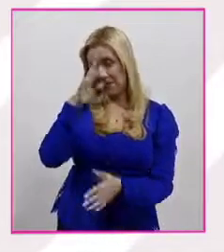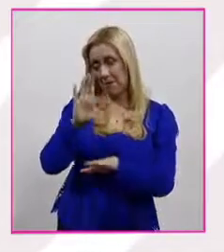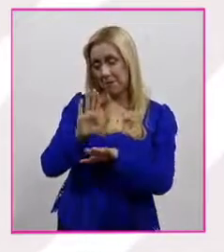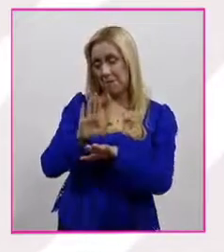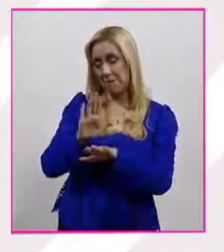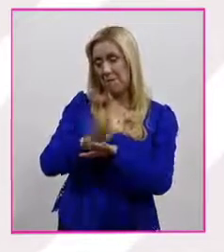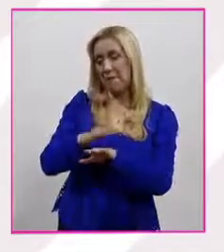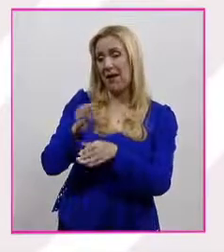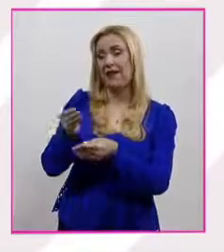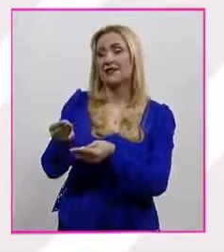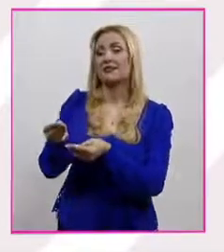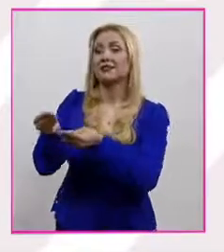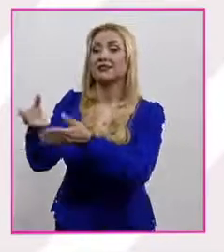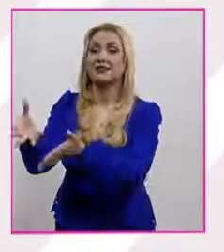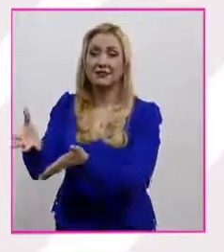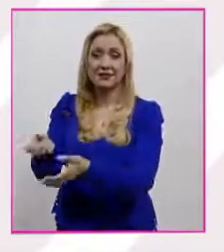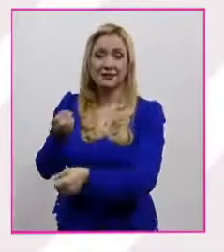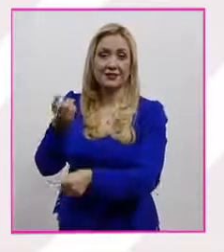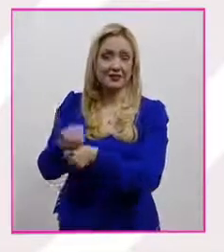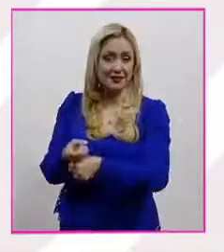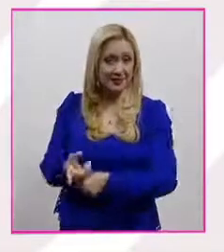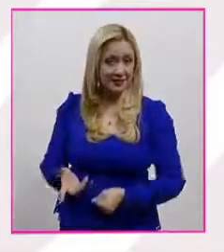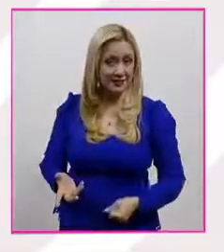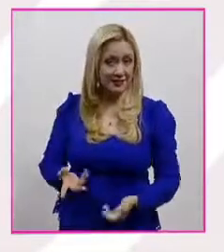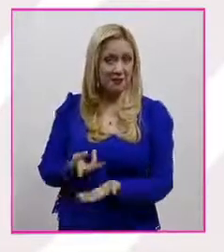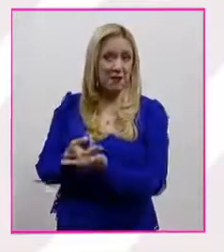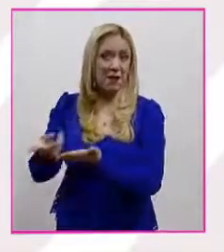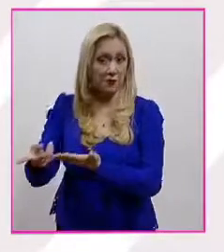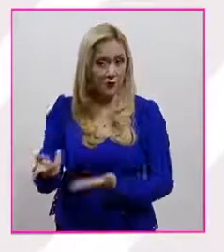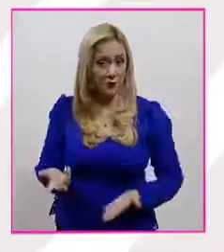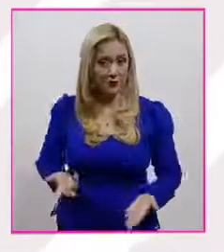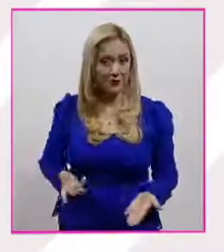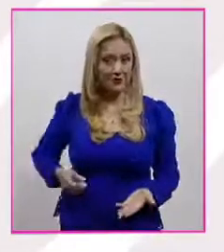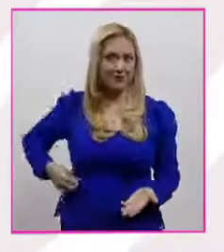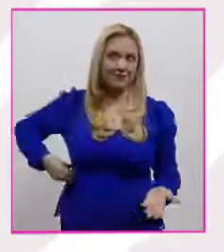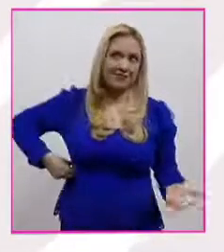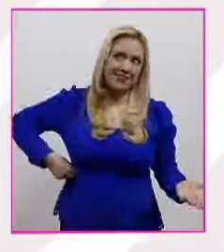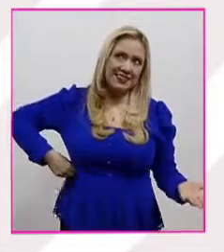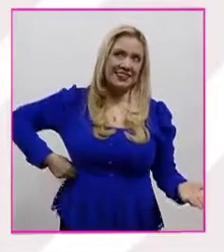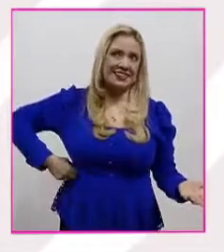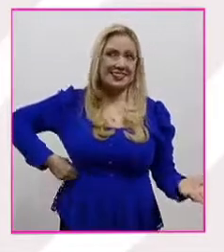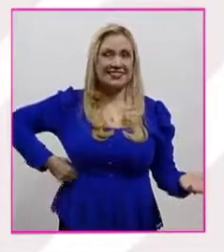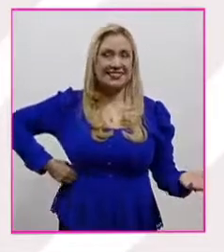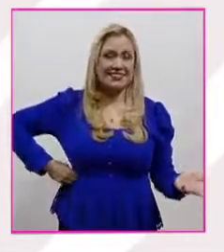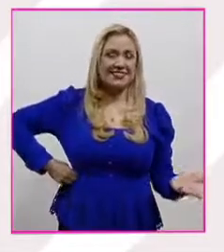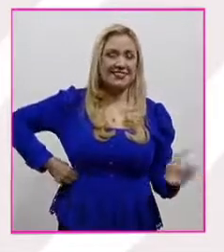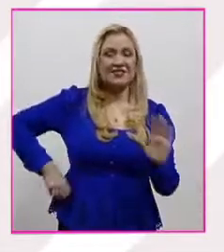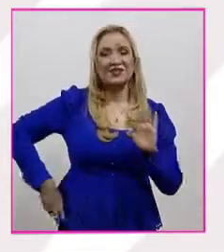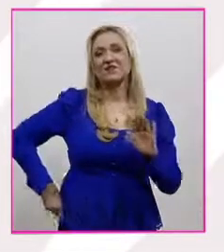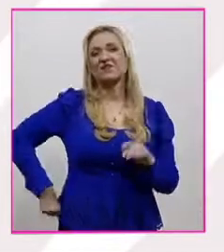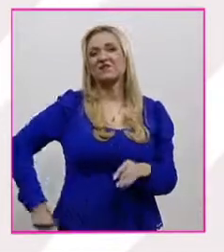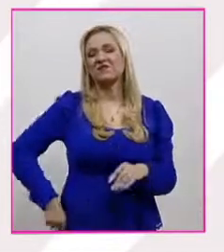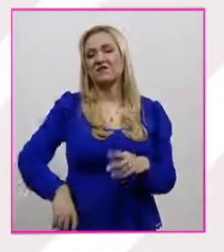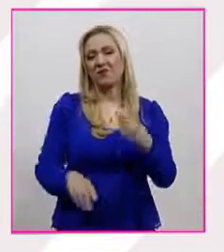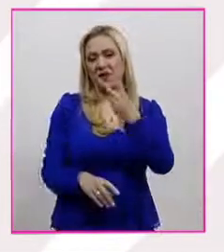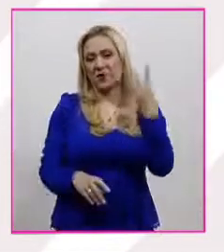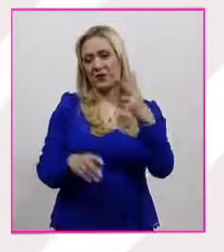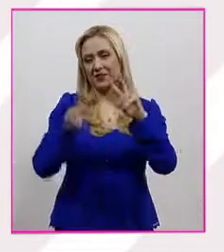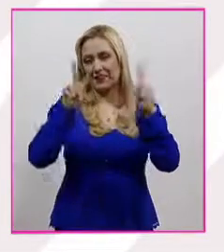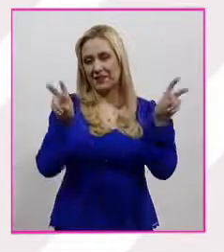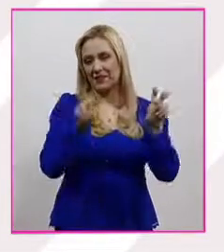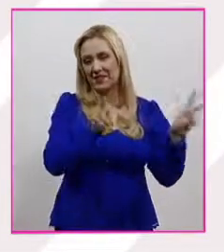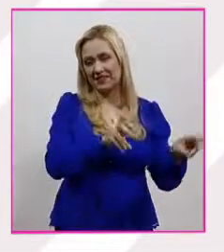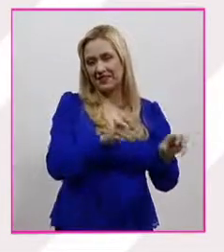papás? Esa es una gran pregunta. Y creo que los dos se pueden vincular.